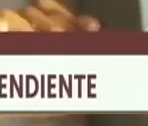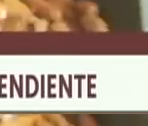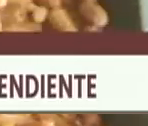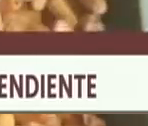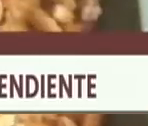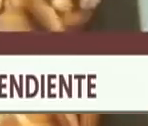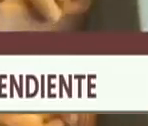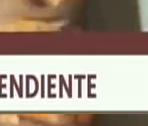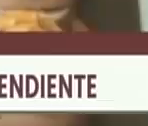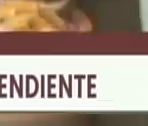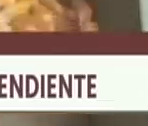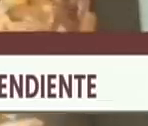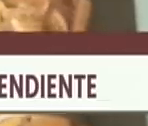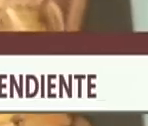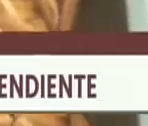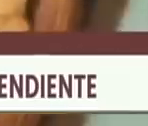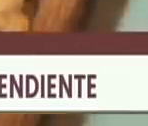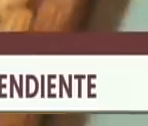hace Venezuela.